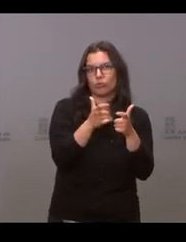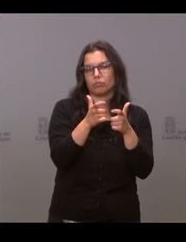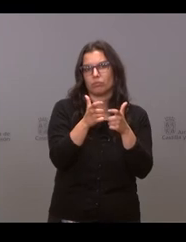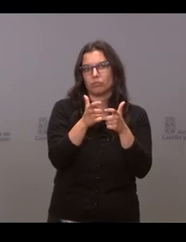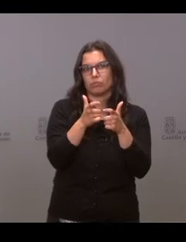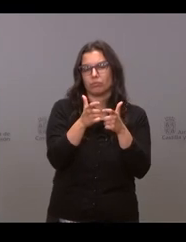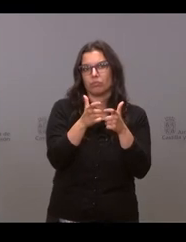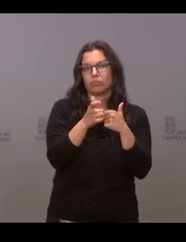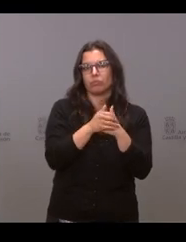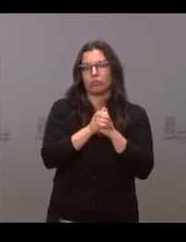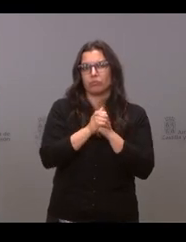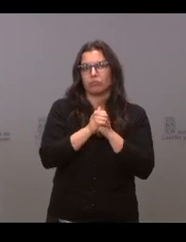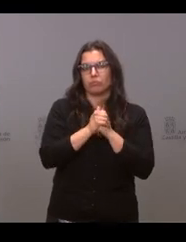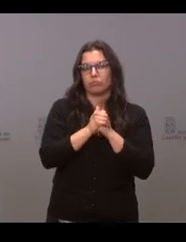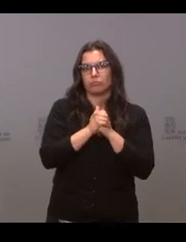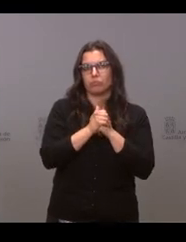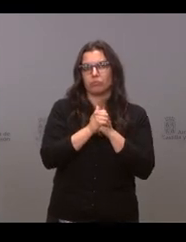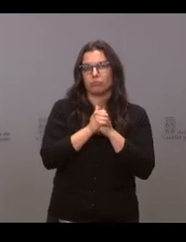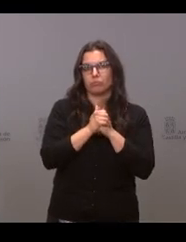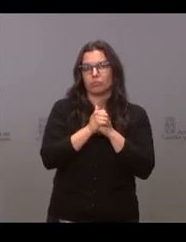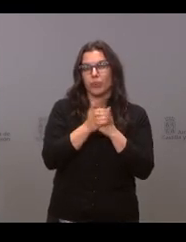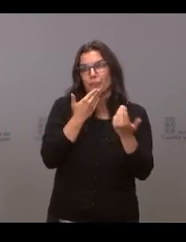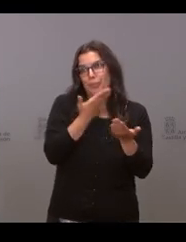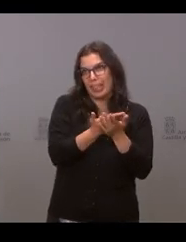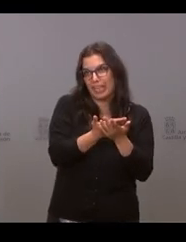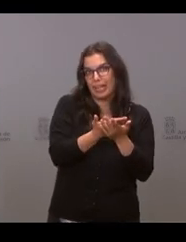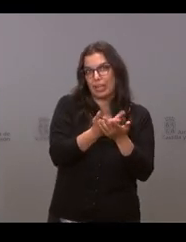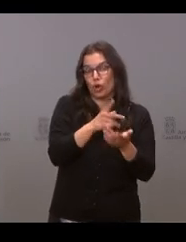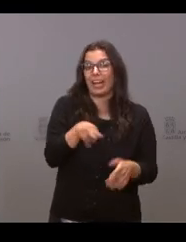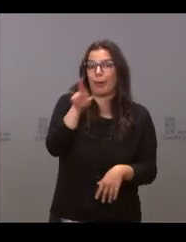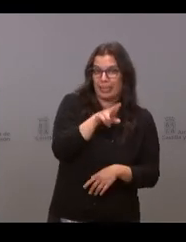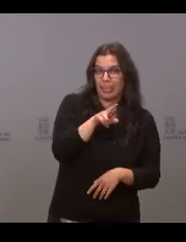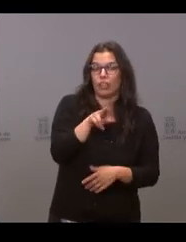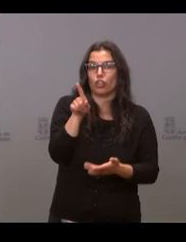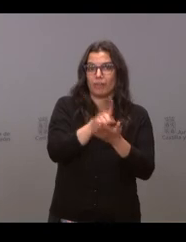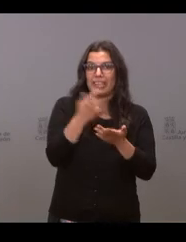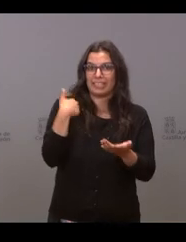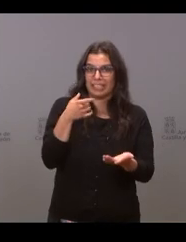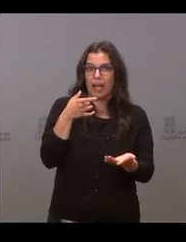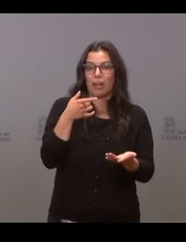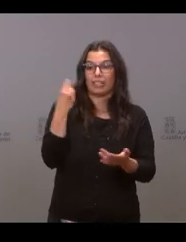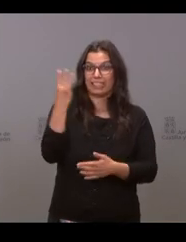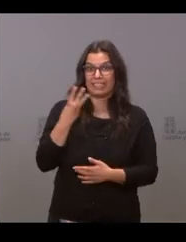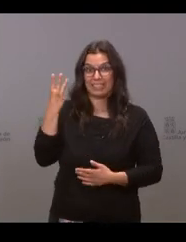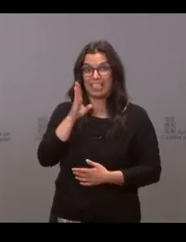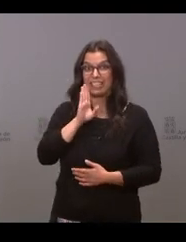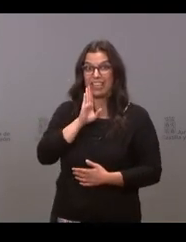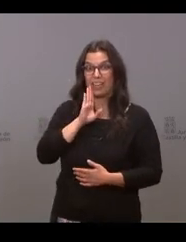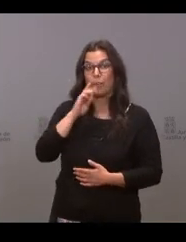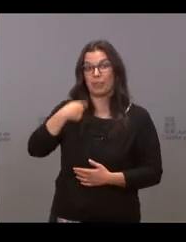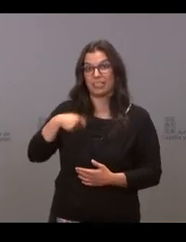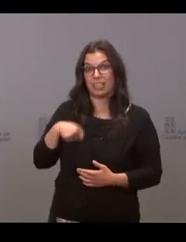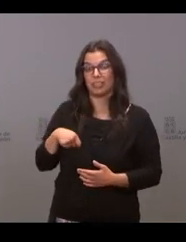con la o más que pedirle reiterarle una petición que ya la habíamos hecho los tres presidentes en albarracín